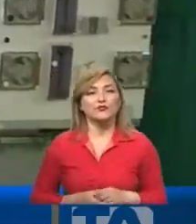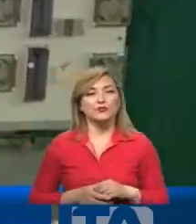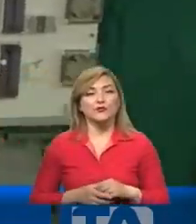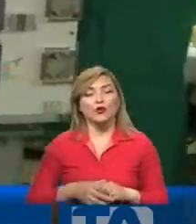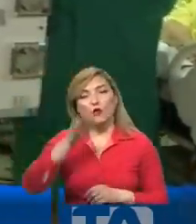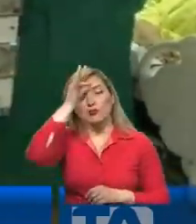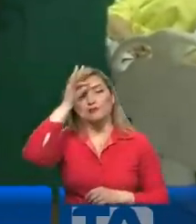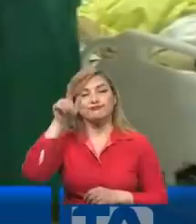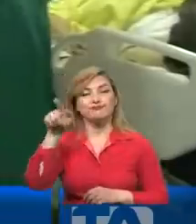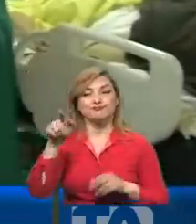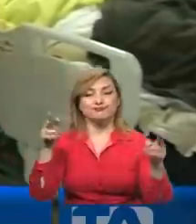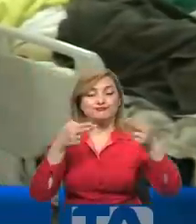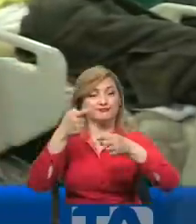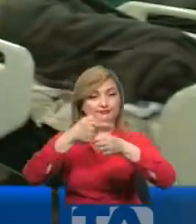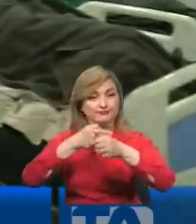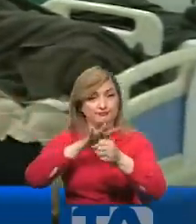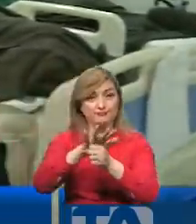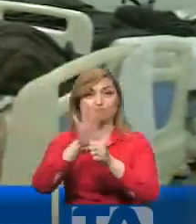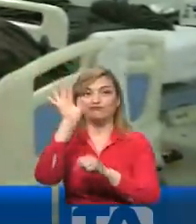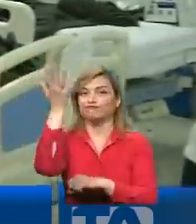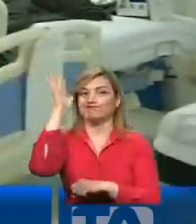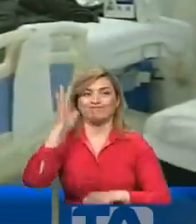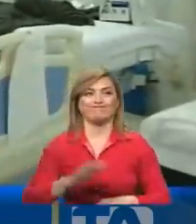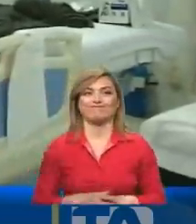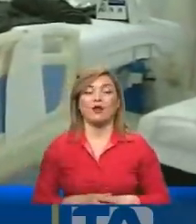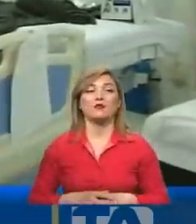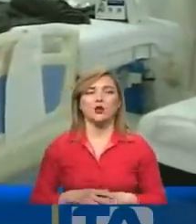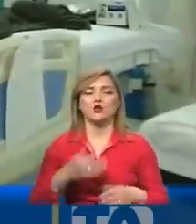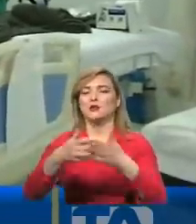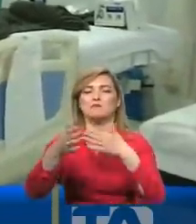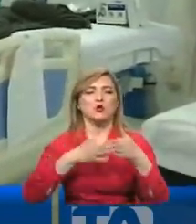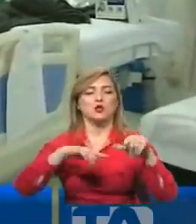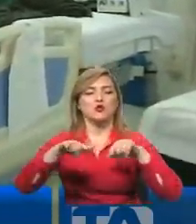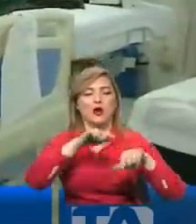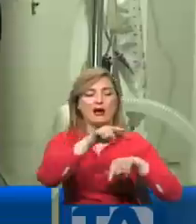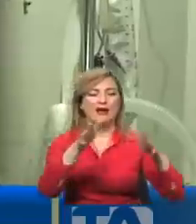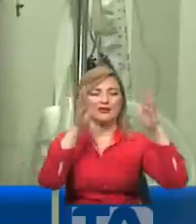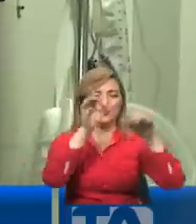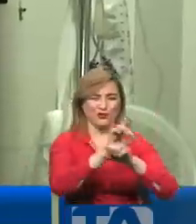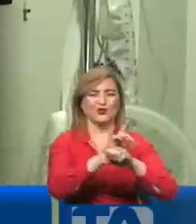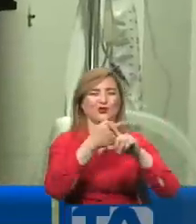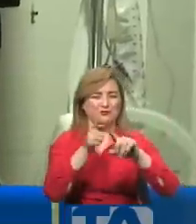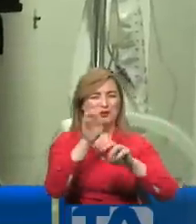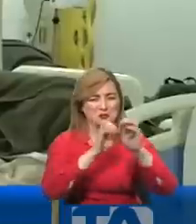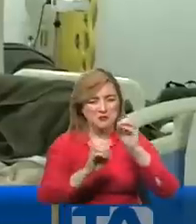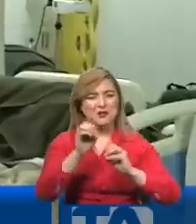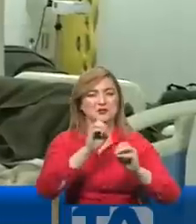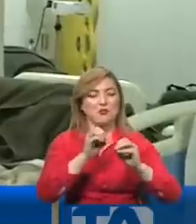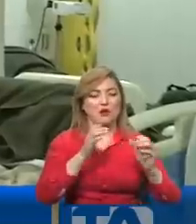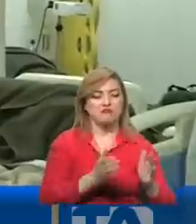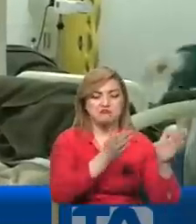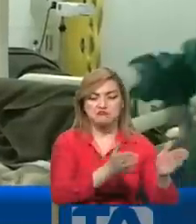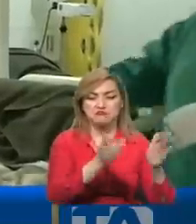el hospital no cuenta con una unidad de cuidados intensivos para COVID, los galenos en estas últimas semanas, gracias a la ayuda de respiradores y